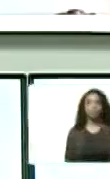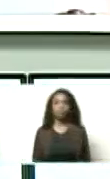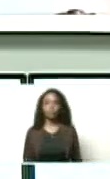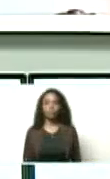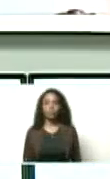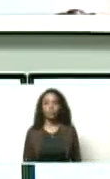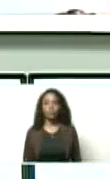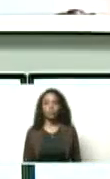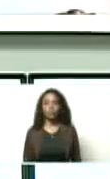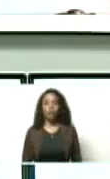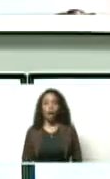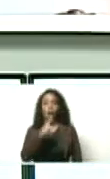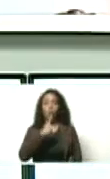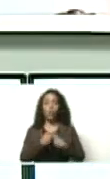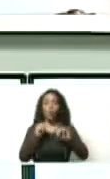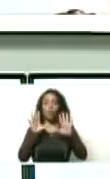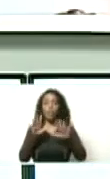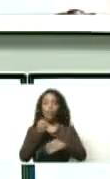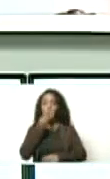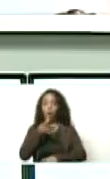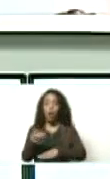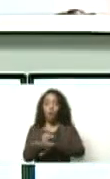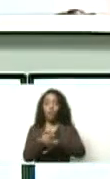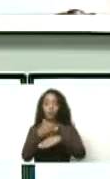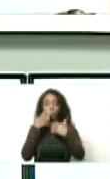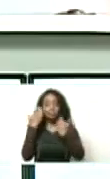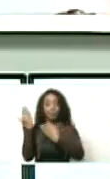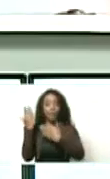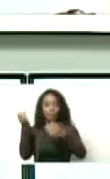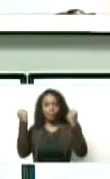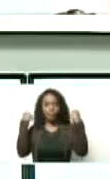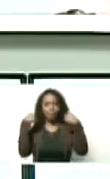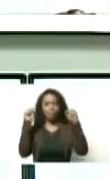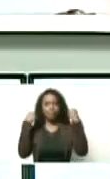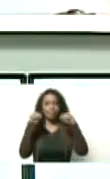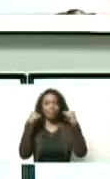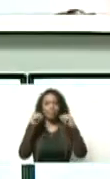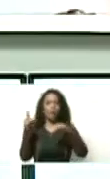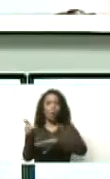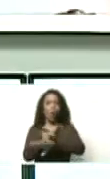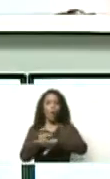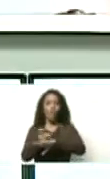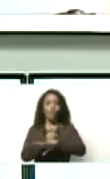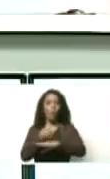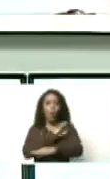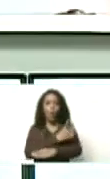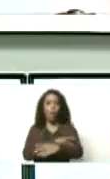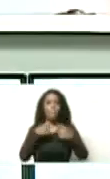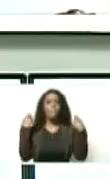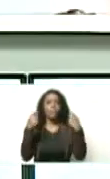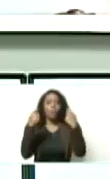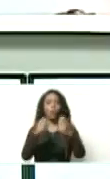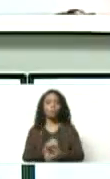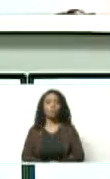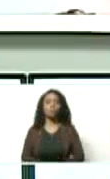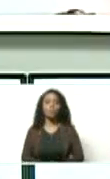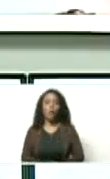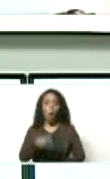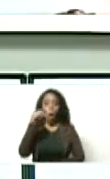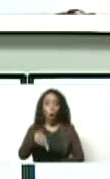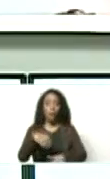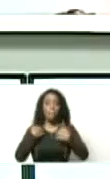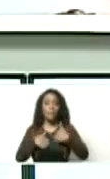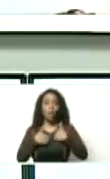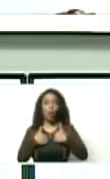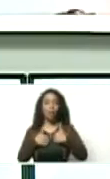El 1x10 del buen gobierno, pues, el ejercicio del gobierno del poder popular. Hoy